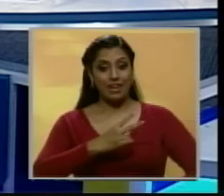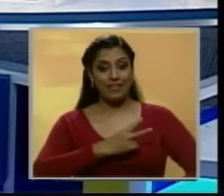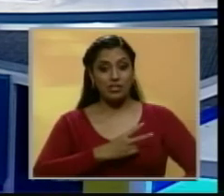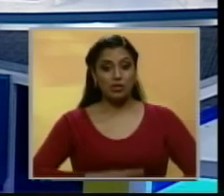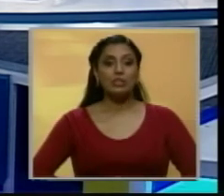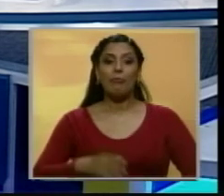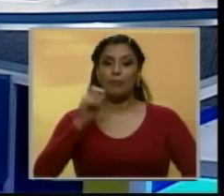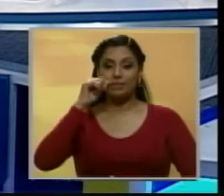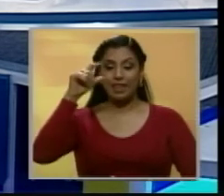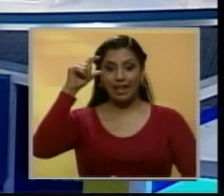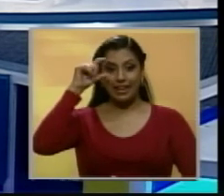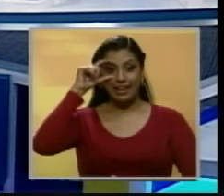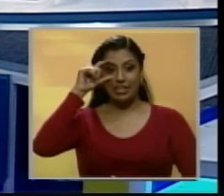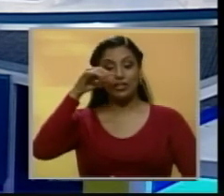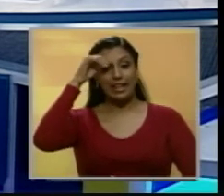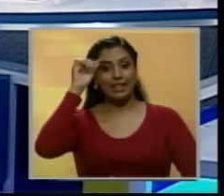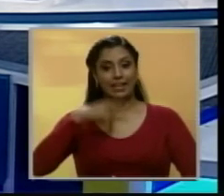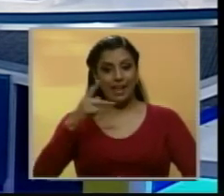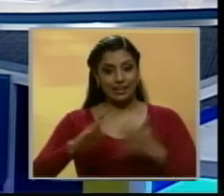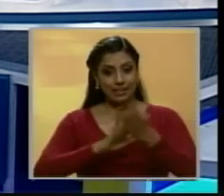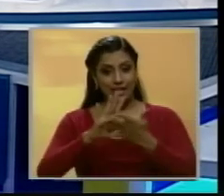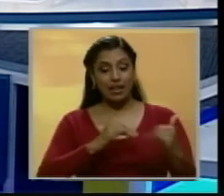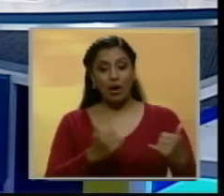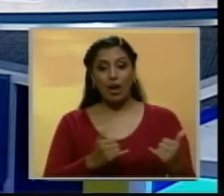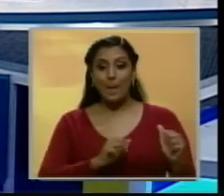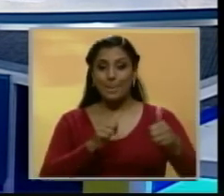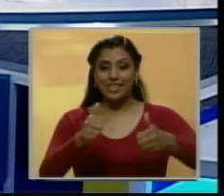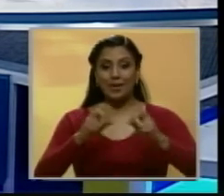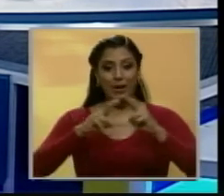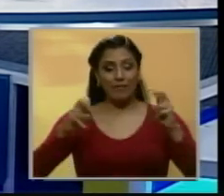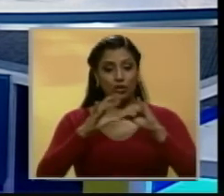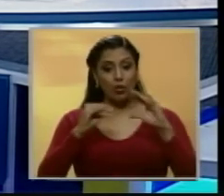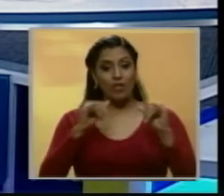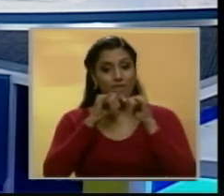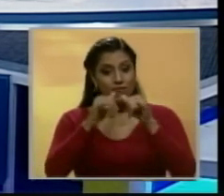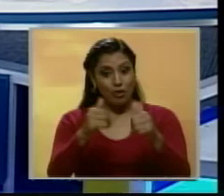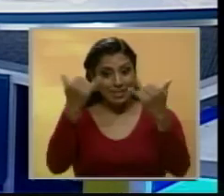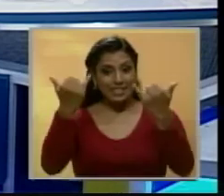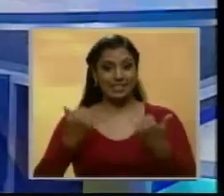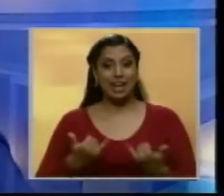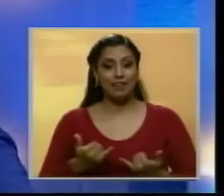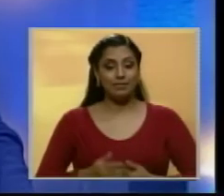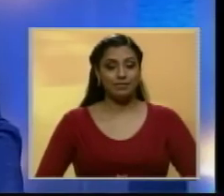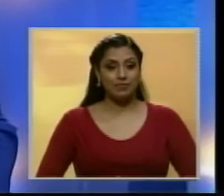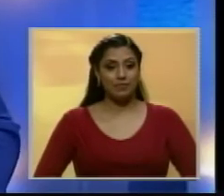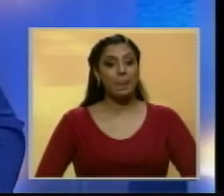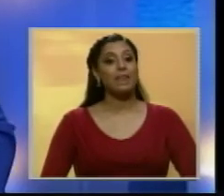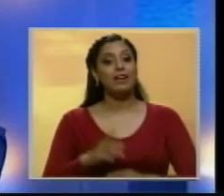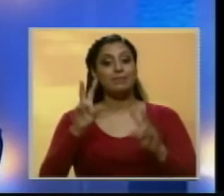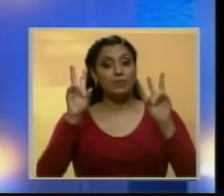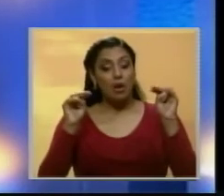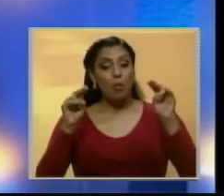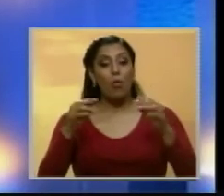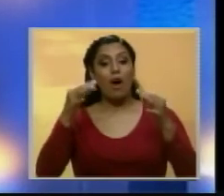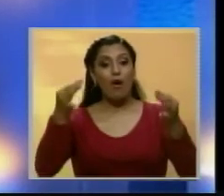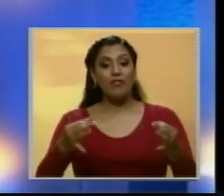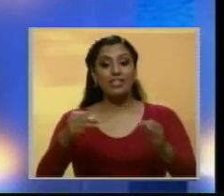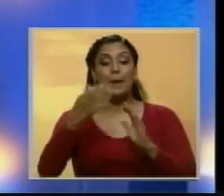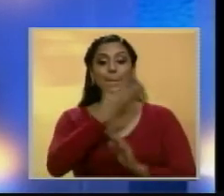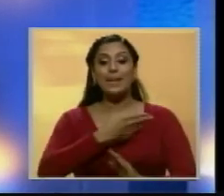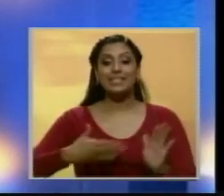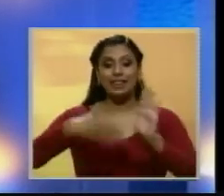Noticiero Venevisión, Néstor Brito, Leandri, quien les habla, Endrina Yepes. Comenzamos a revisar las informaciones de inmediato. Según decreto presidencial